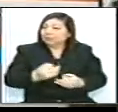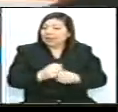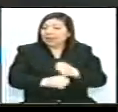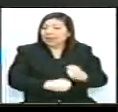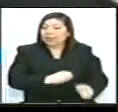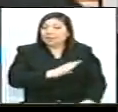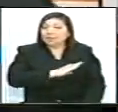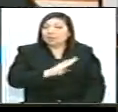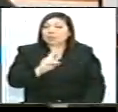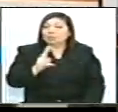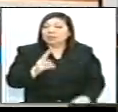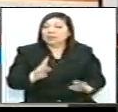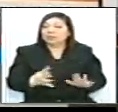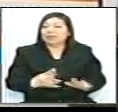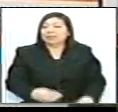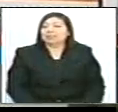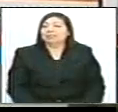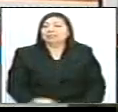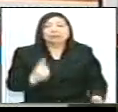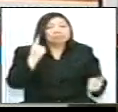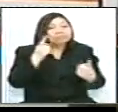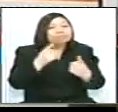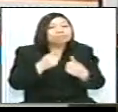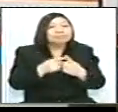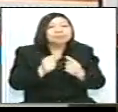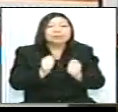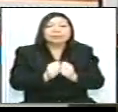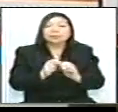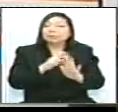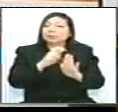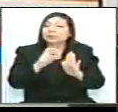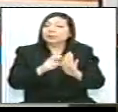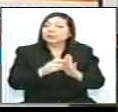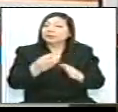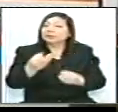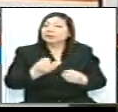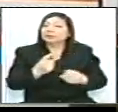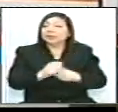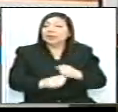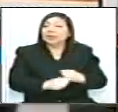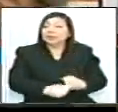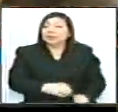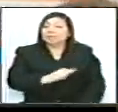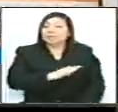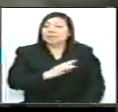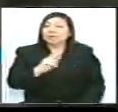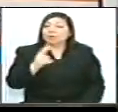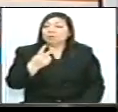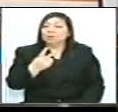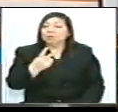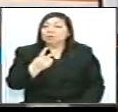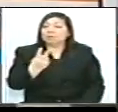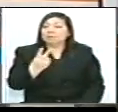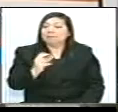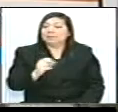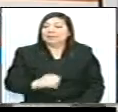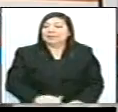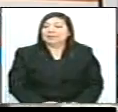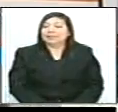año fiscal 2019 y las metas propuestas con el proyecto de presupuesto para el año fiscal